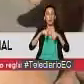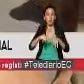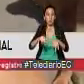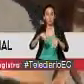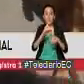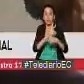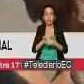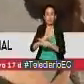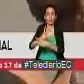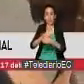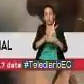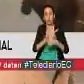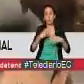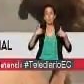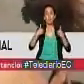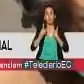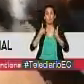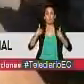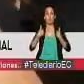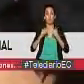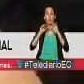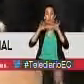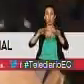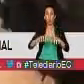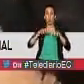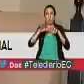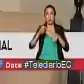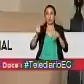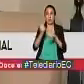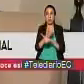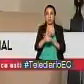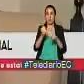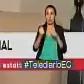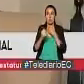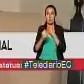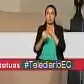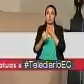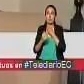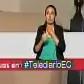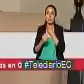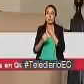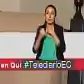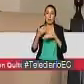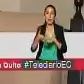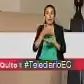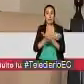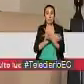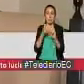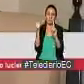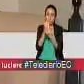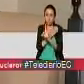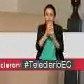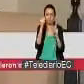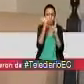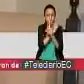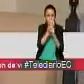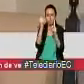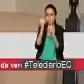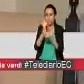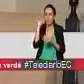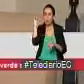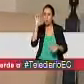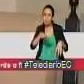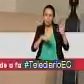en la protección de seres que están expuestos permanentemente al maltrato. Les golpeaban, les pateaban, les lanzaban